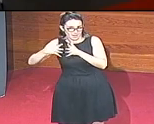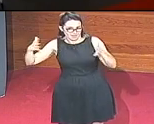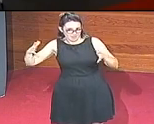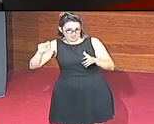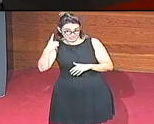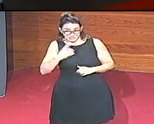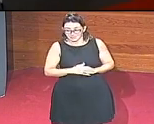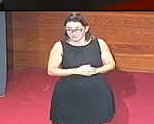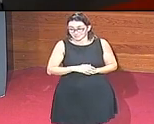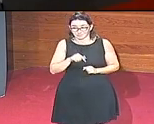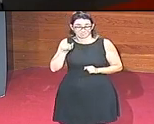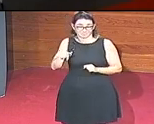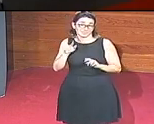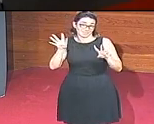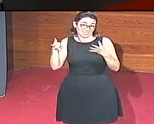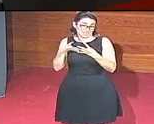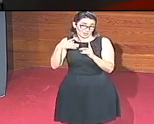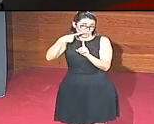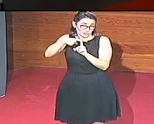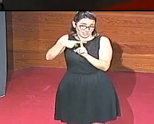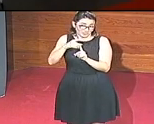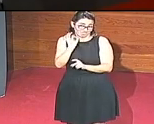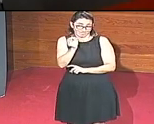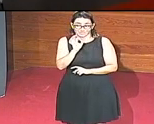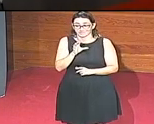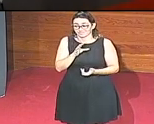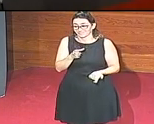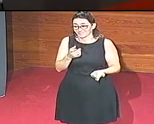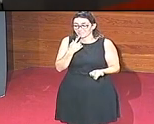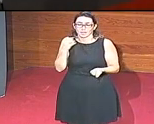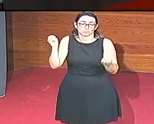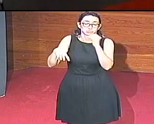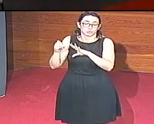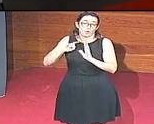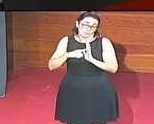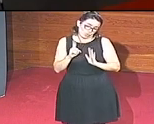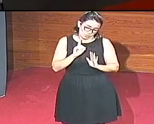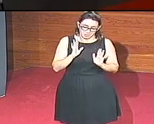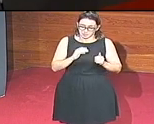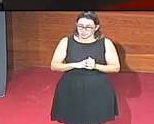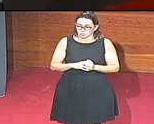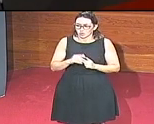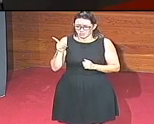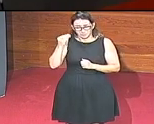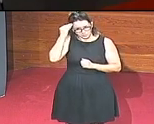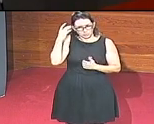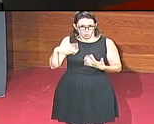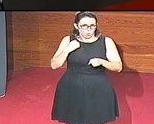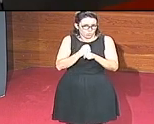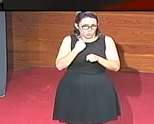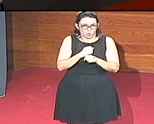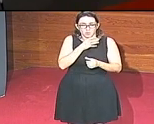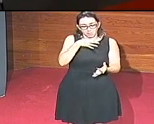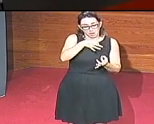que al final es lo que tiene internet dicen que todo cabe pero bueno tampoco cabe pero bueno esto tiene muchísimo trabajo porque es la rótula doble página